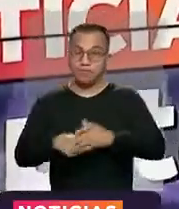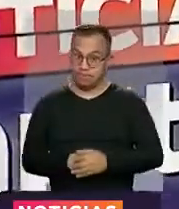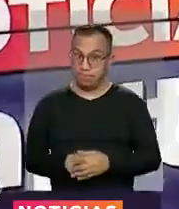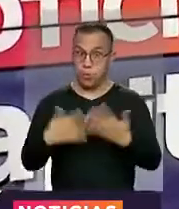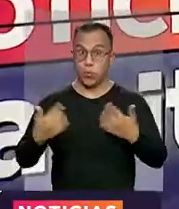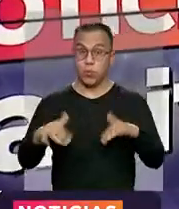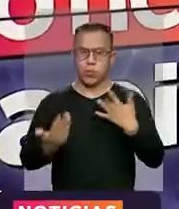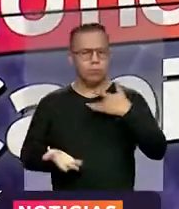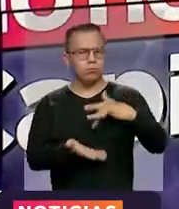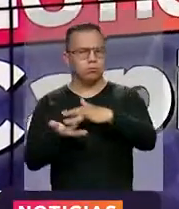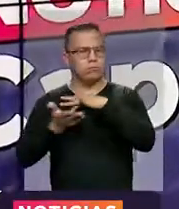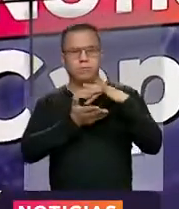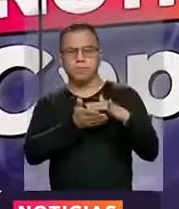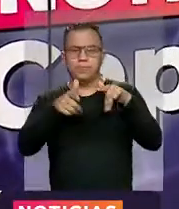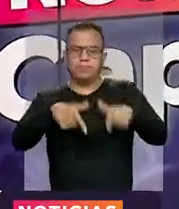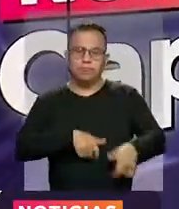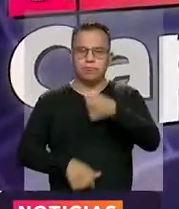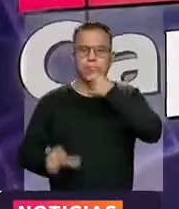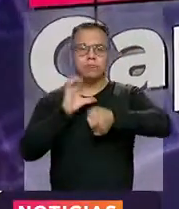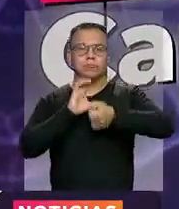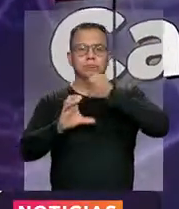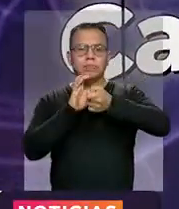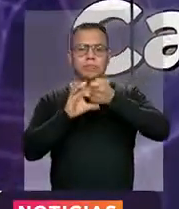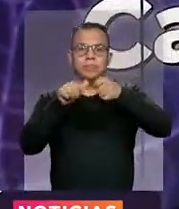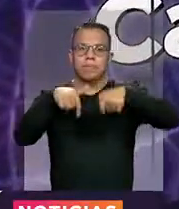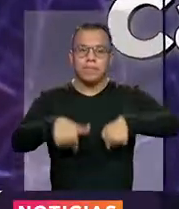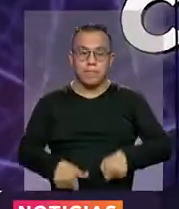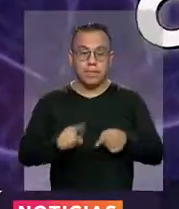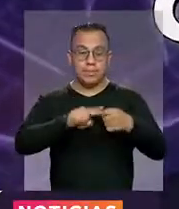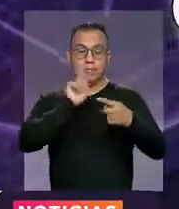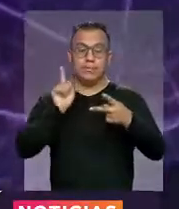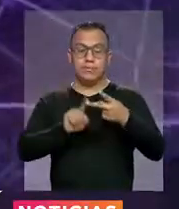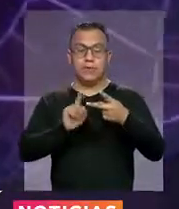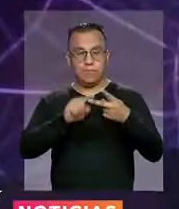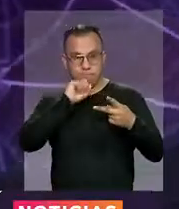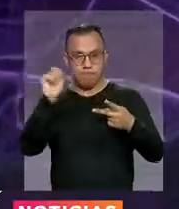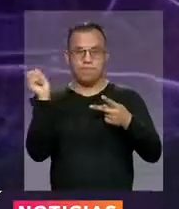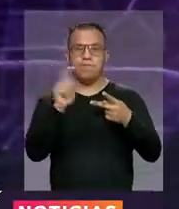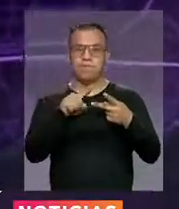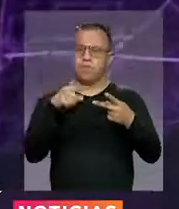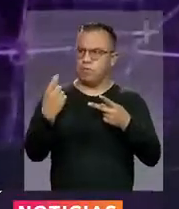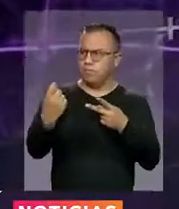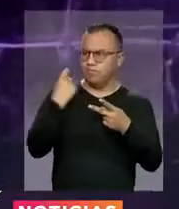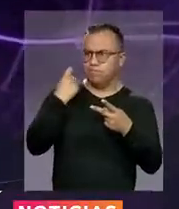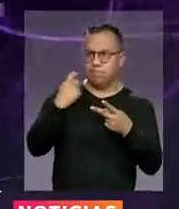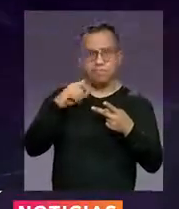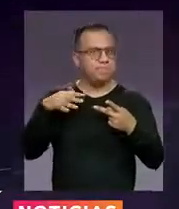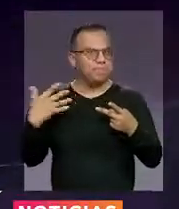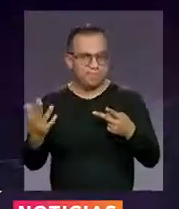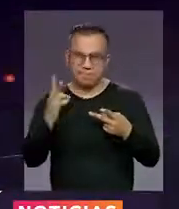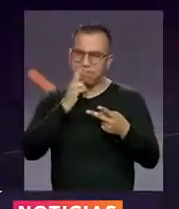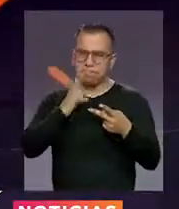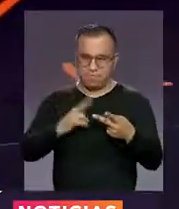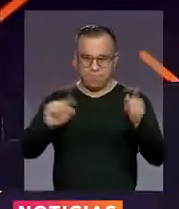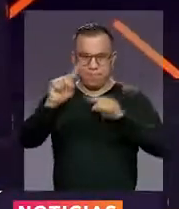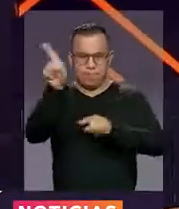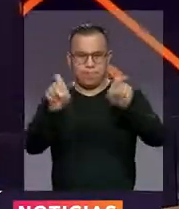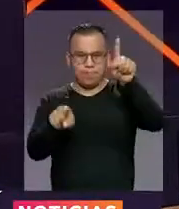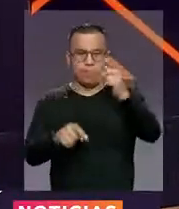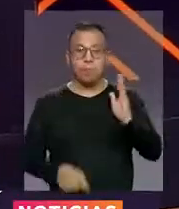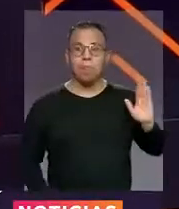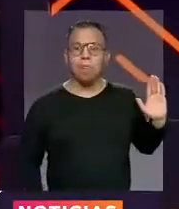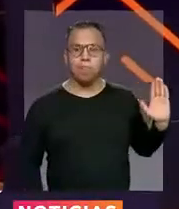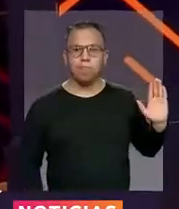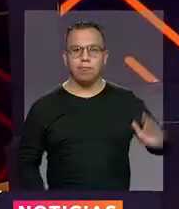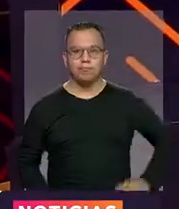Sigue la participación ciudadana acá en Noticias Capital. La siguiente pregunta también nos llegó en las últimas horas para que sea resuelta por